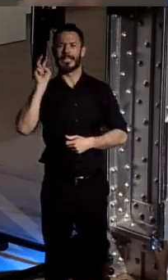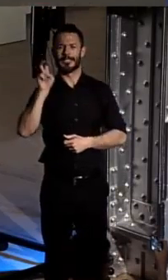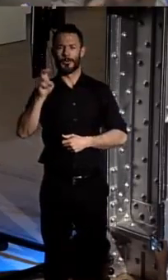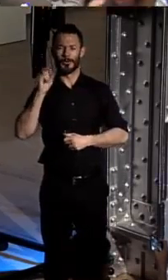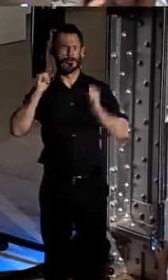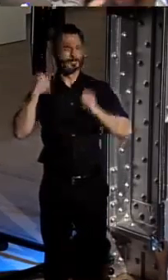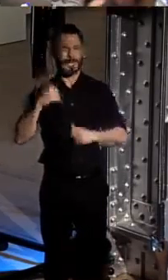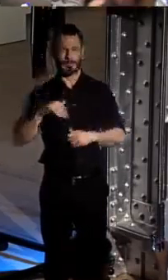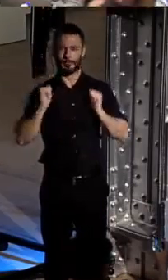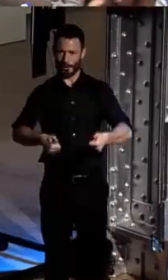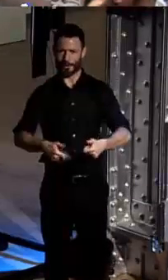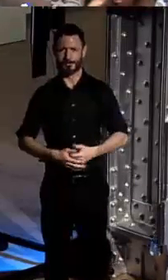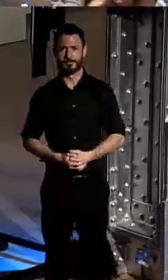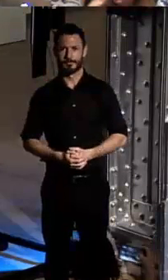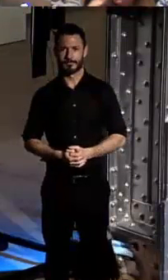ya. ¡Vamos!